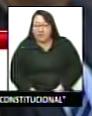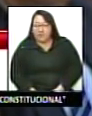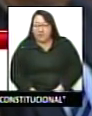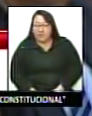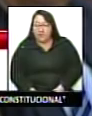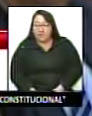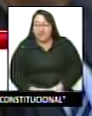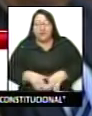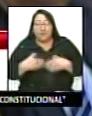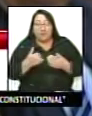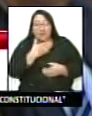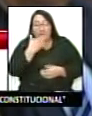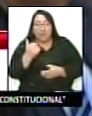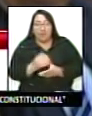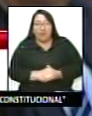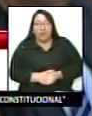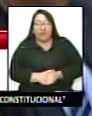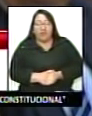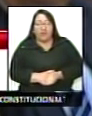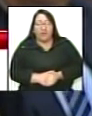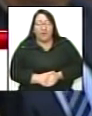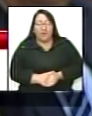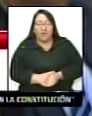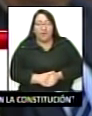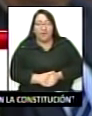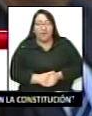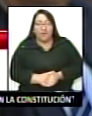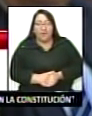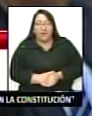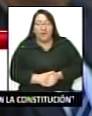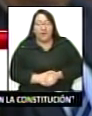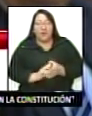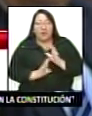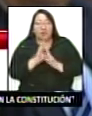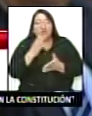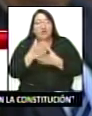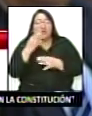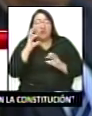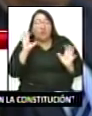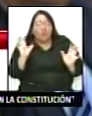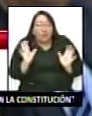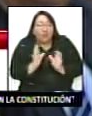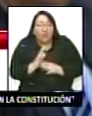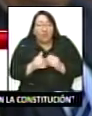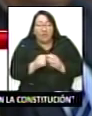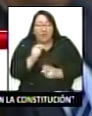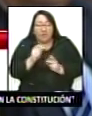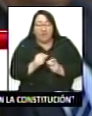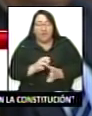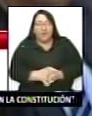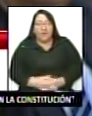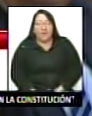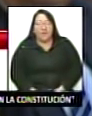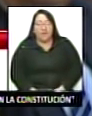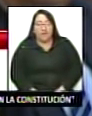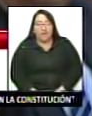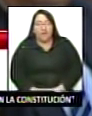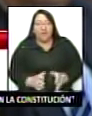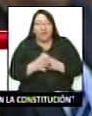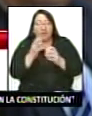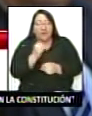permita mejorar las condiciones y superar la desnutrición y la anemia. Entonces tenemos un gran reto y cuenten